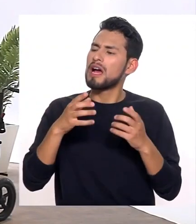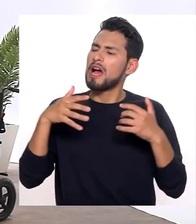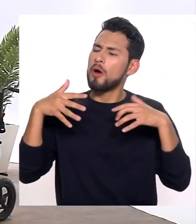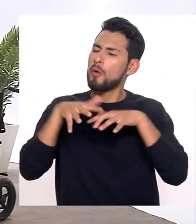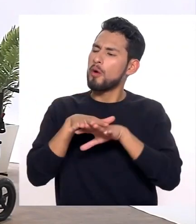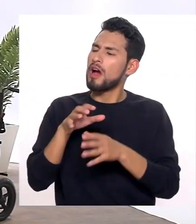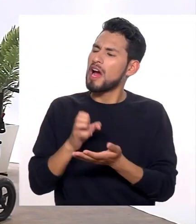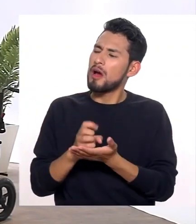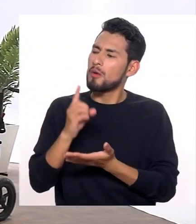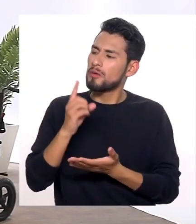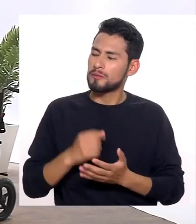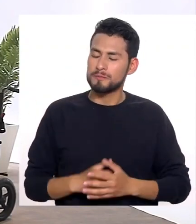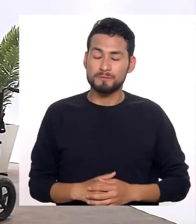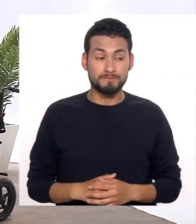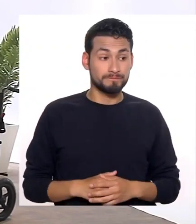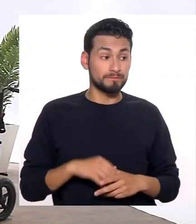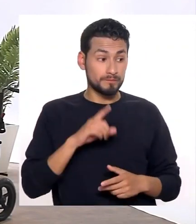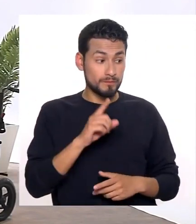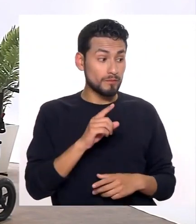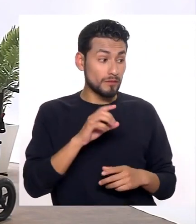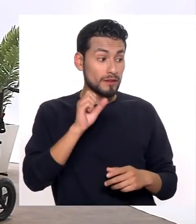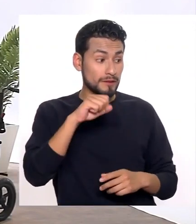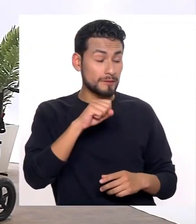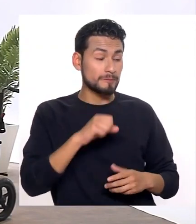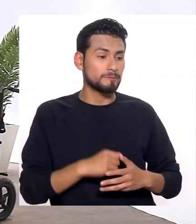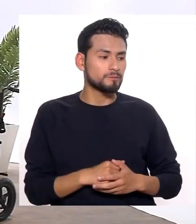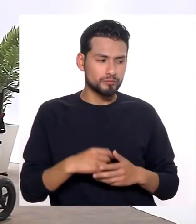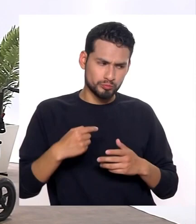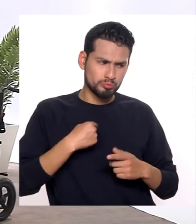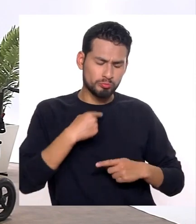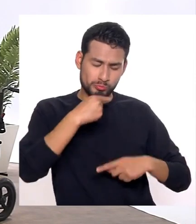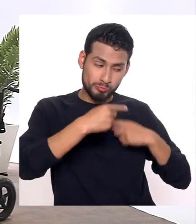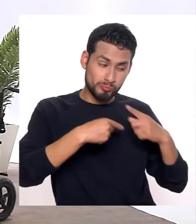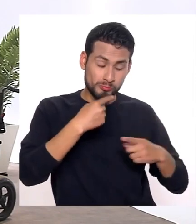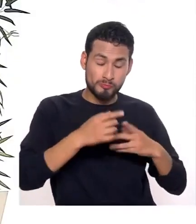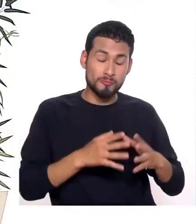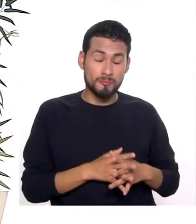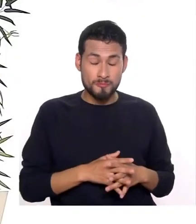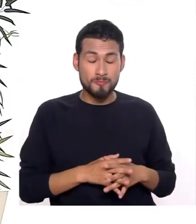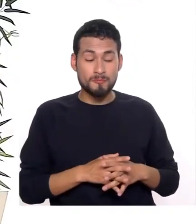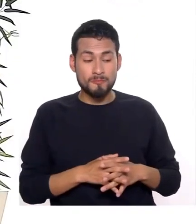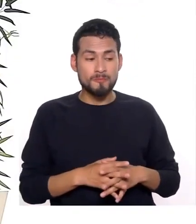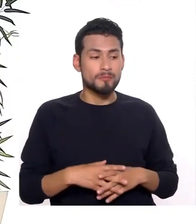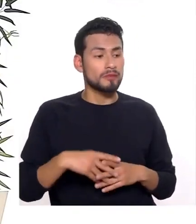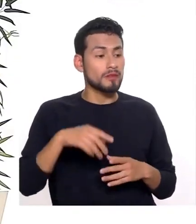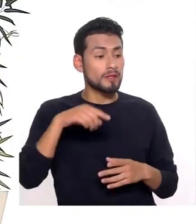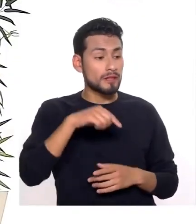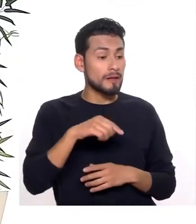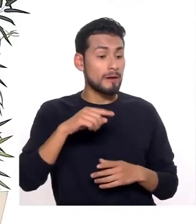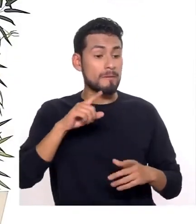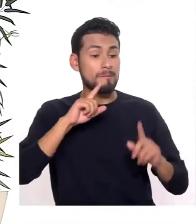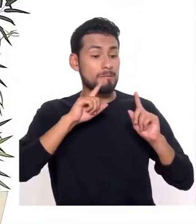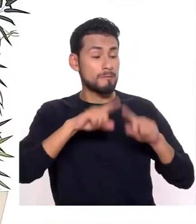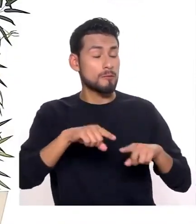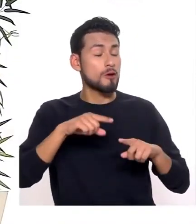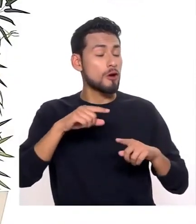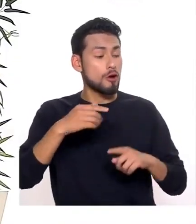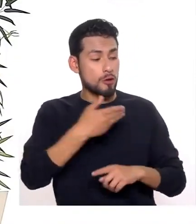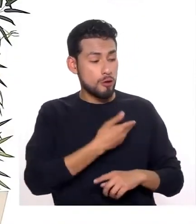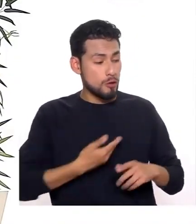educación inclusiva? Sí, con respecto a ello, déjame decirte, Gina, que el Decreto